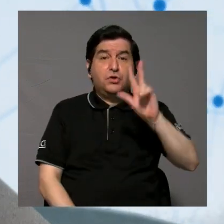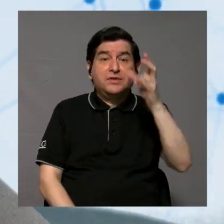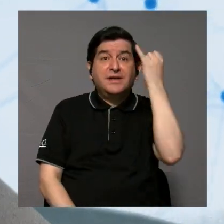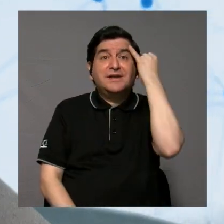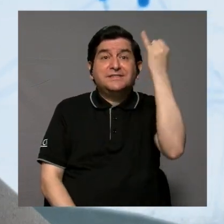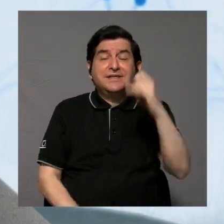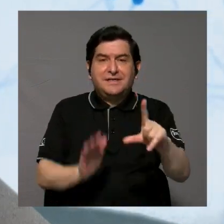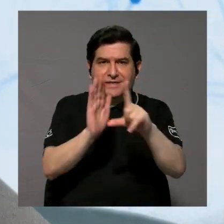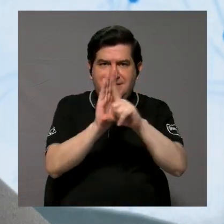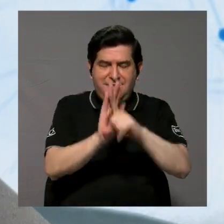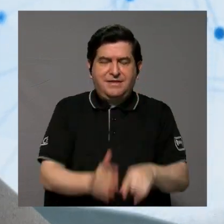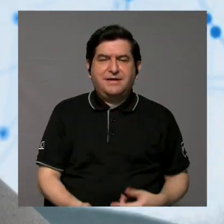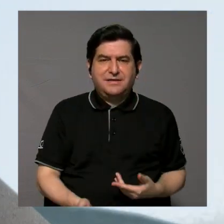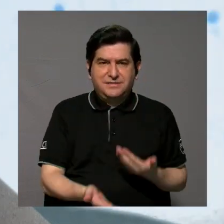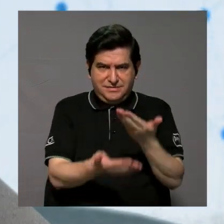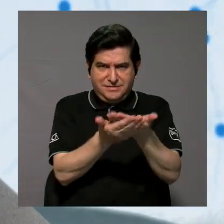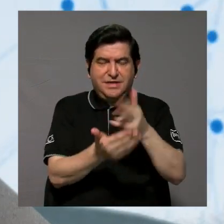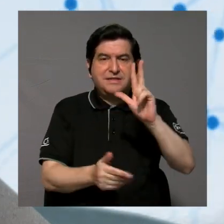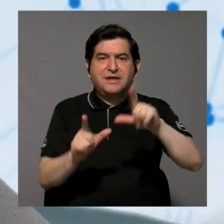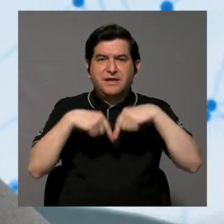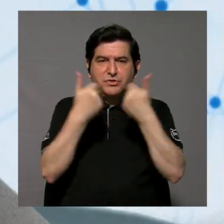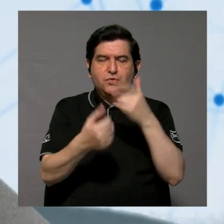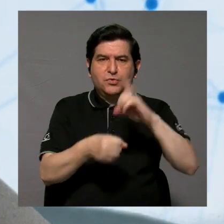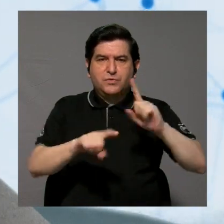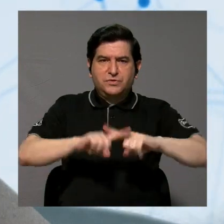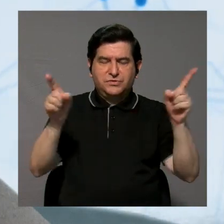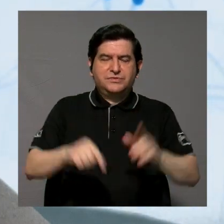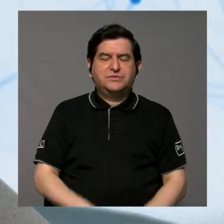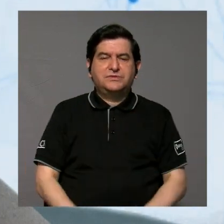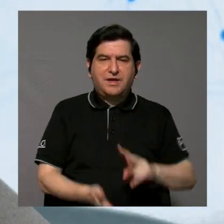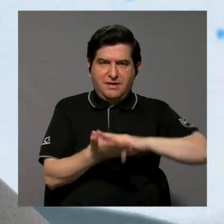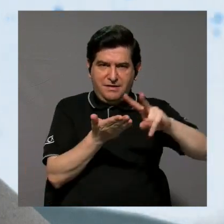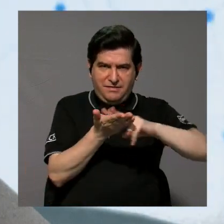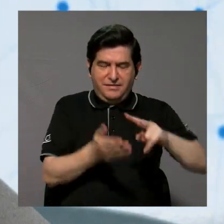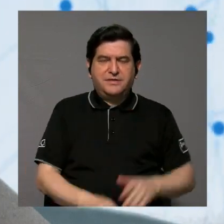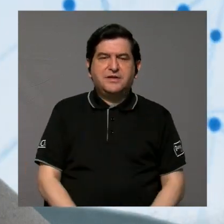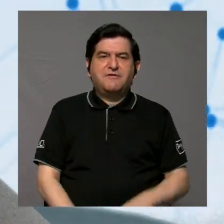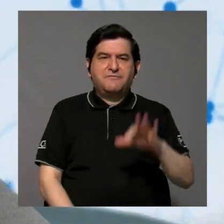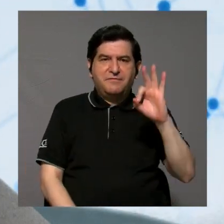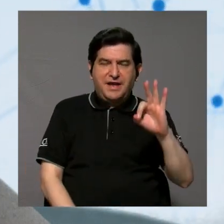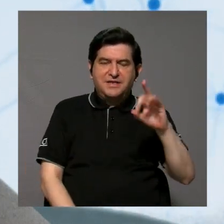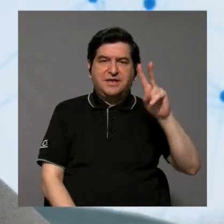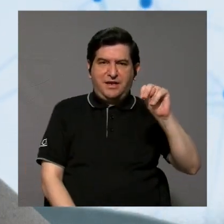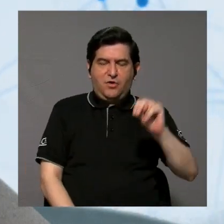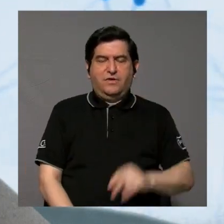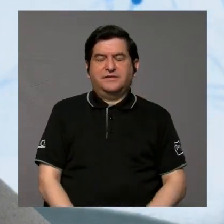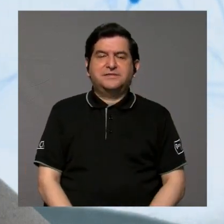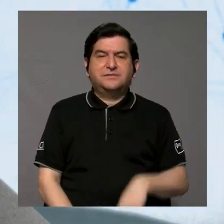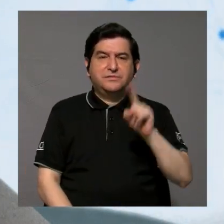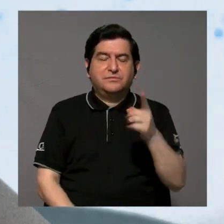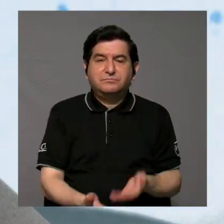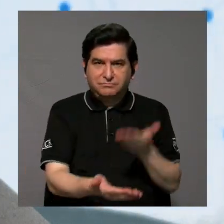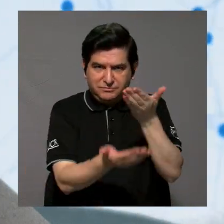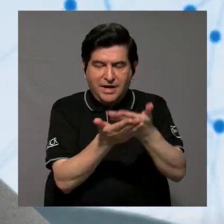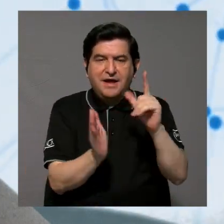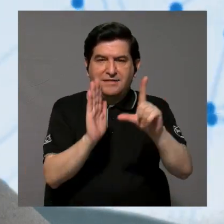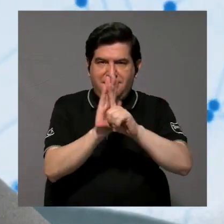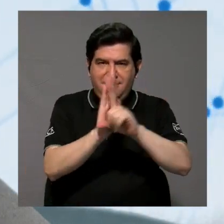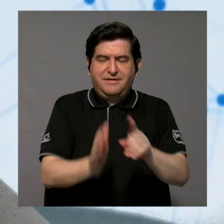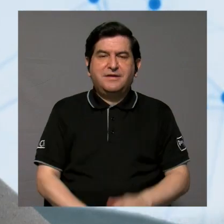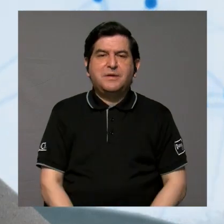3 iniciativas de ley presentadas por 3 bancadas distintas, el Partido de Liberación Nacional, Frangini Caloas hizo una propuesta de